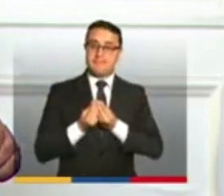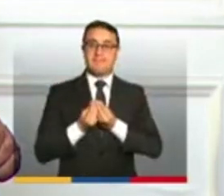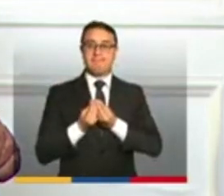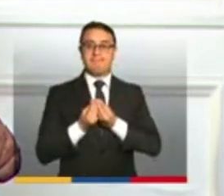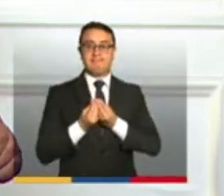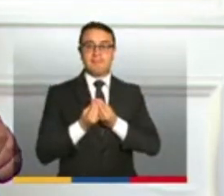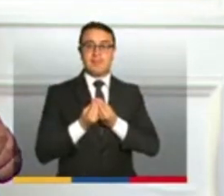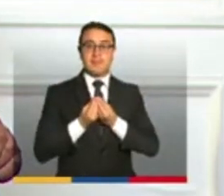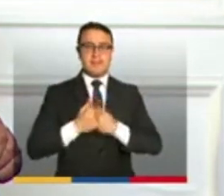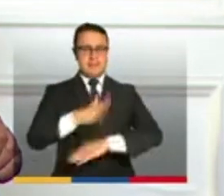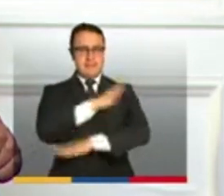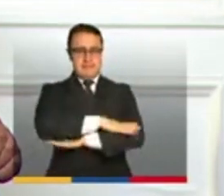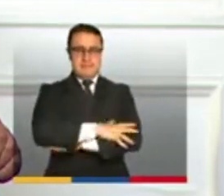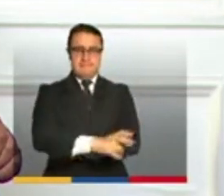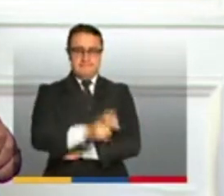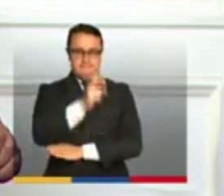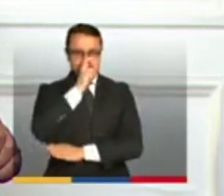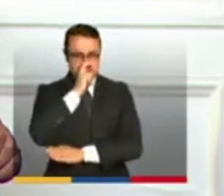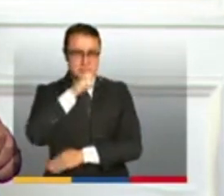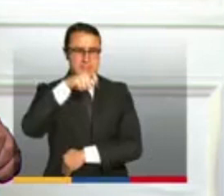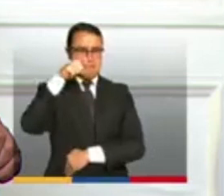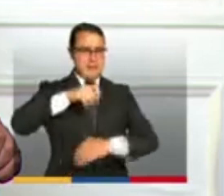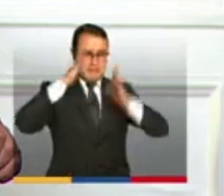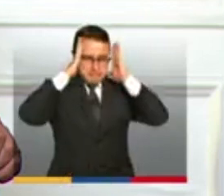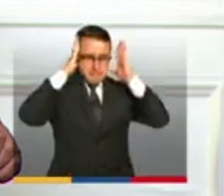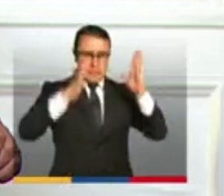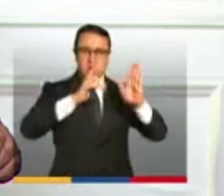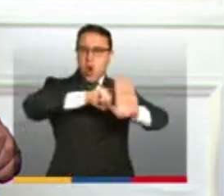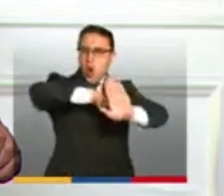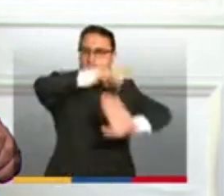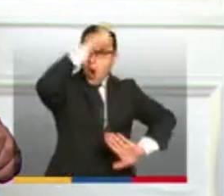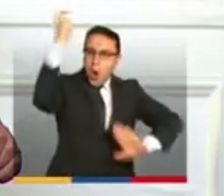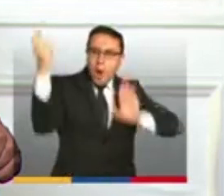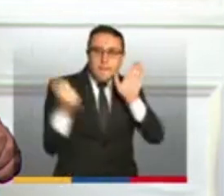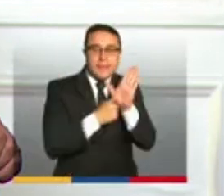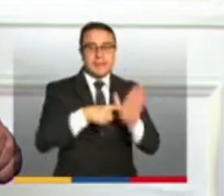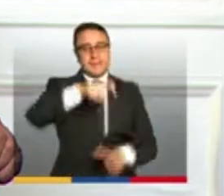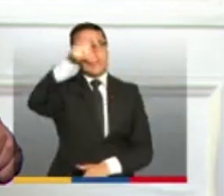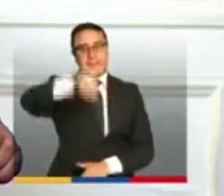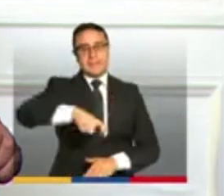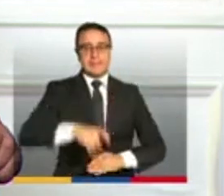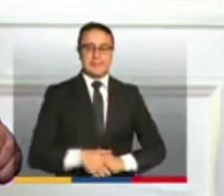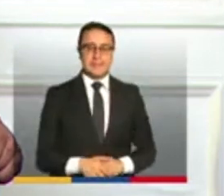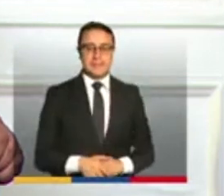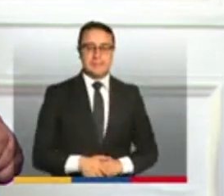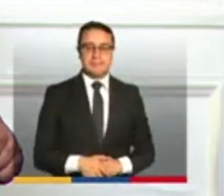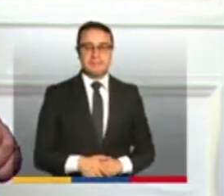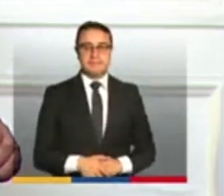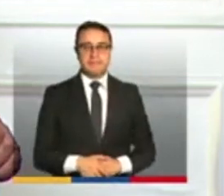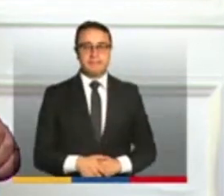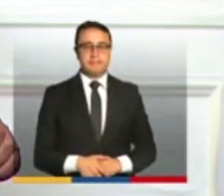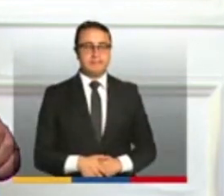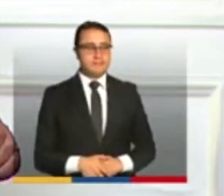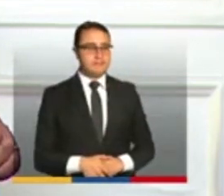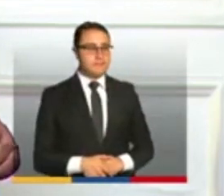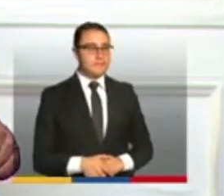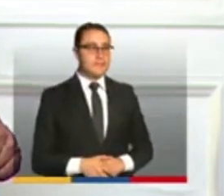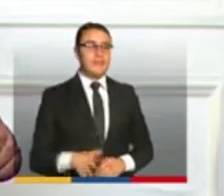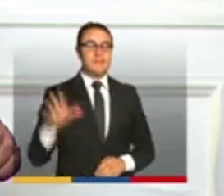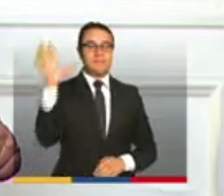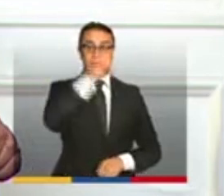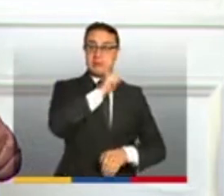la abstracción incluso en algunos de esos deportes, y obviamente la aparición de personas